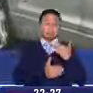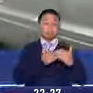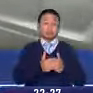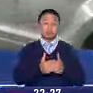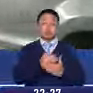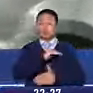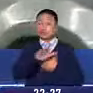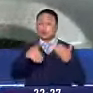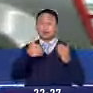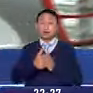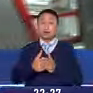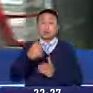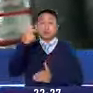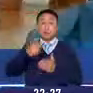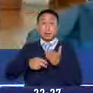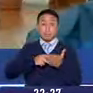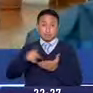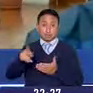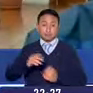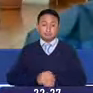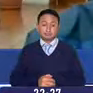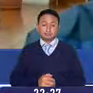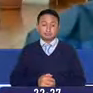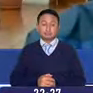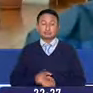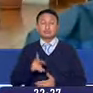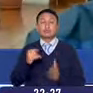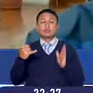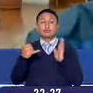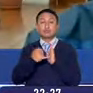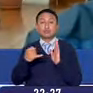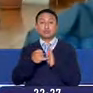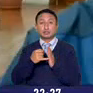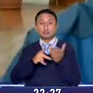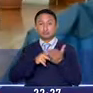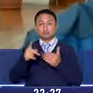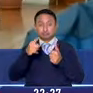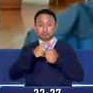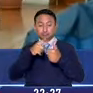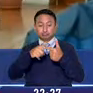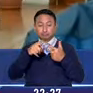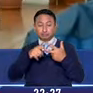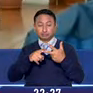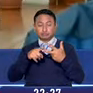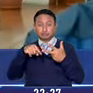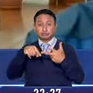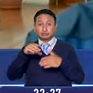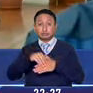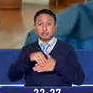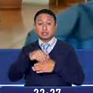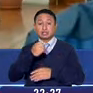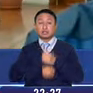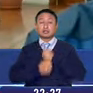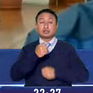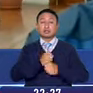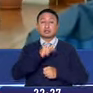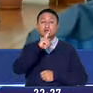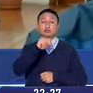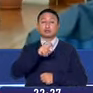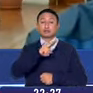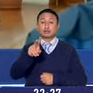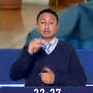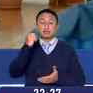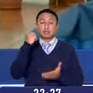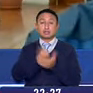deberán cancelar varios valores. Puesto a rodaje, la tasa del fondo vial, también tiene valores pendientes del año 2022 y la matrícula